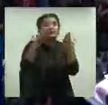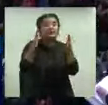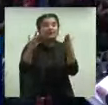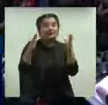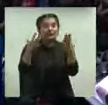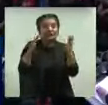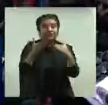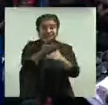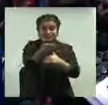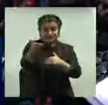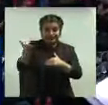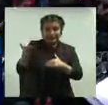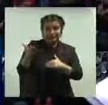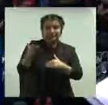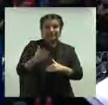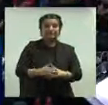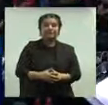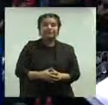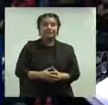felicitaciones.